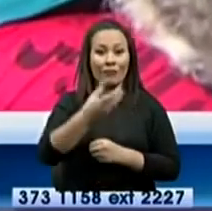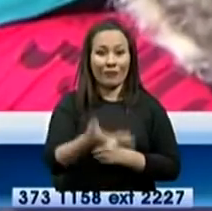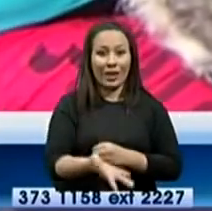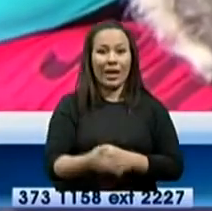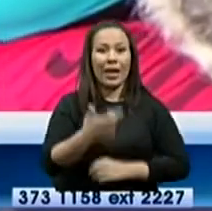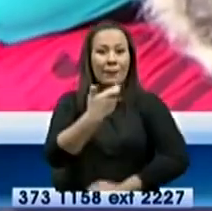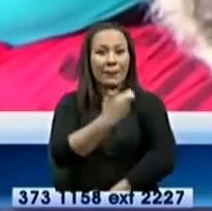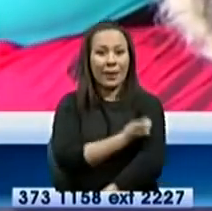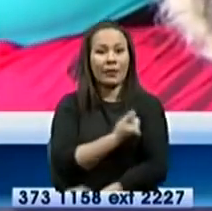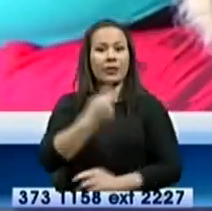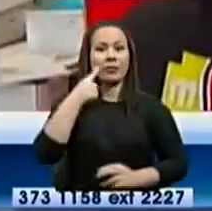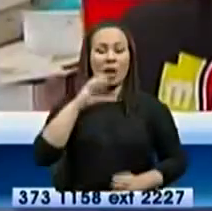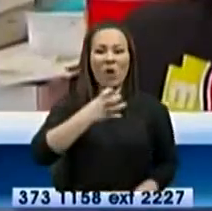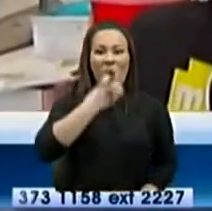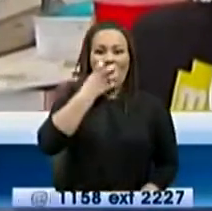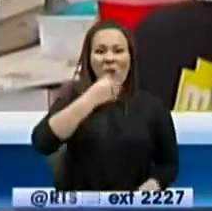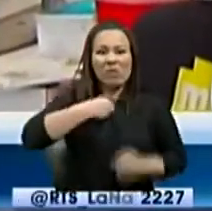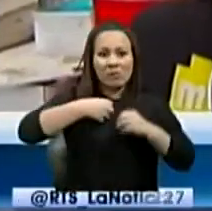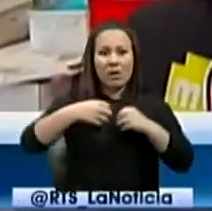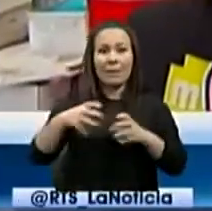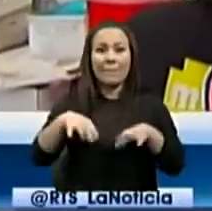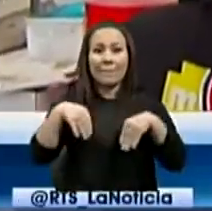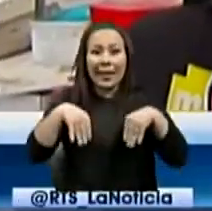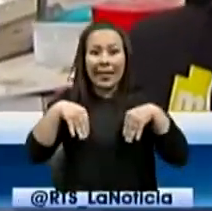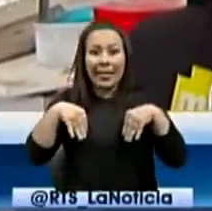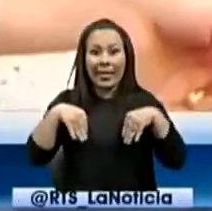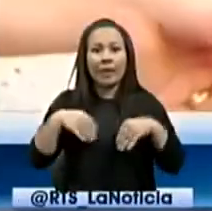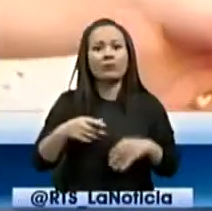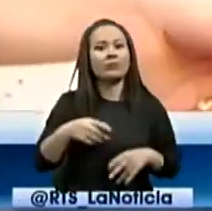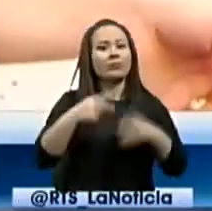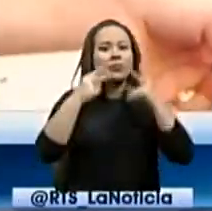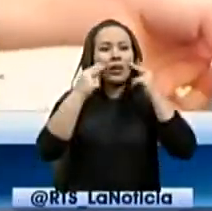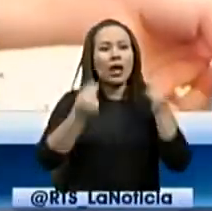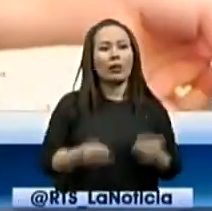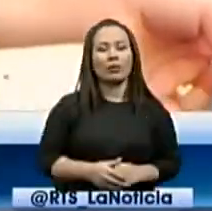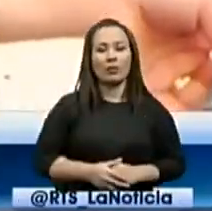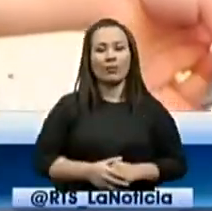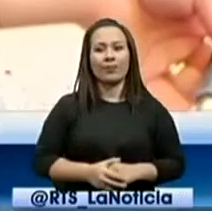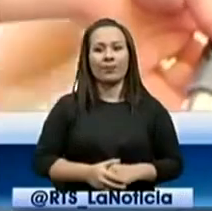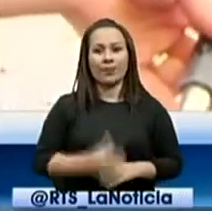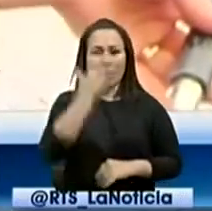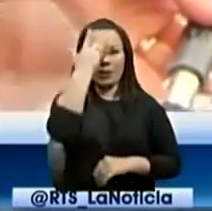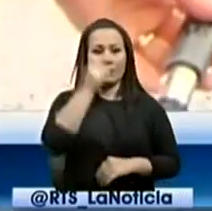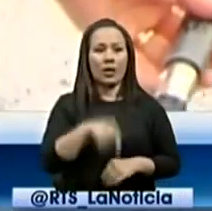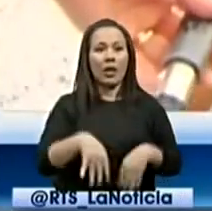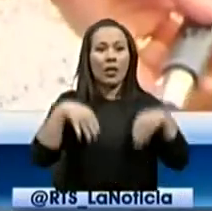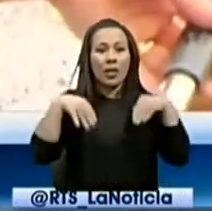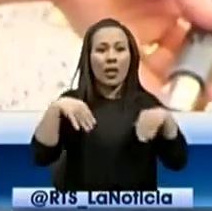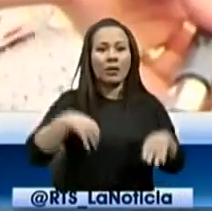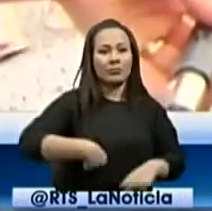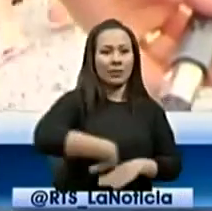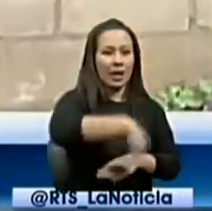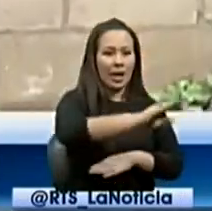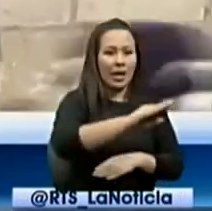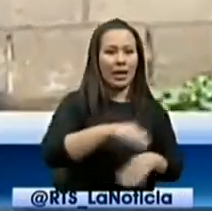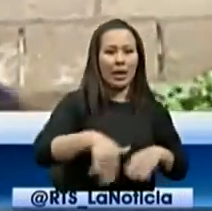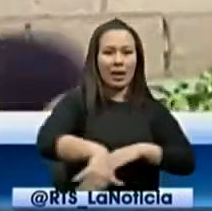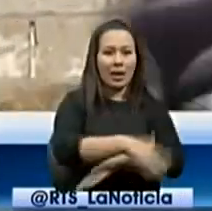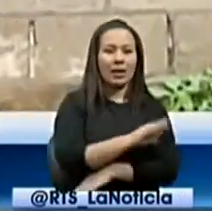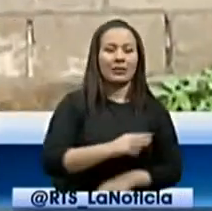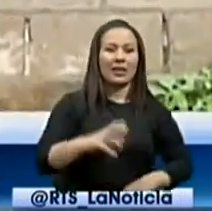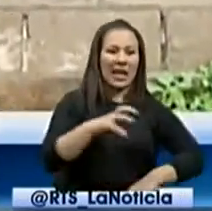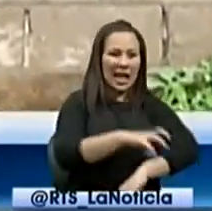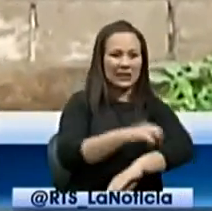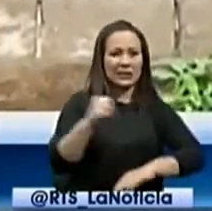de vacunación antirrábica para perros y gatos. Vengo con mi mascota porque él pasa en la calle y le puede morder a cualquiera. Lo bueno es que es